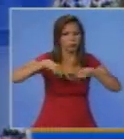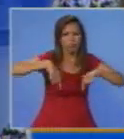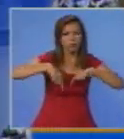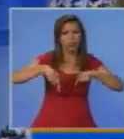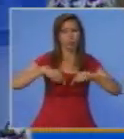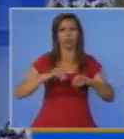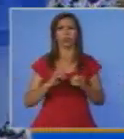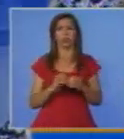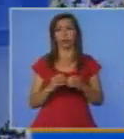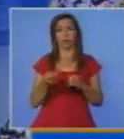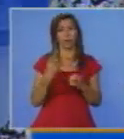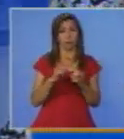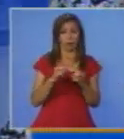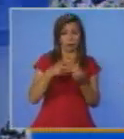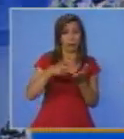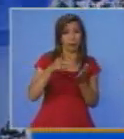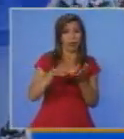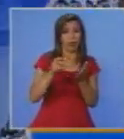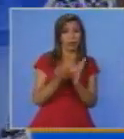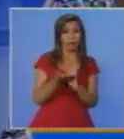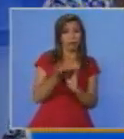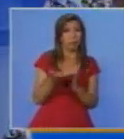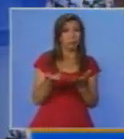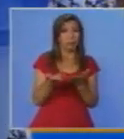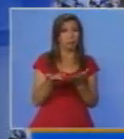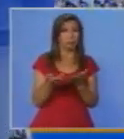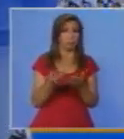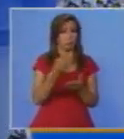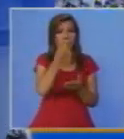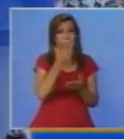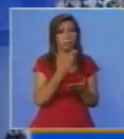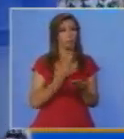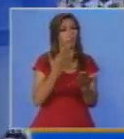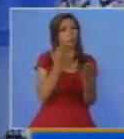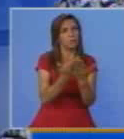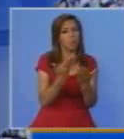Para plantear una consulta popular, el alcalde Nebot necesitaría las